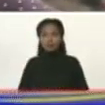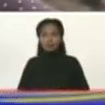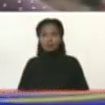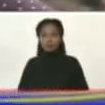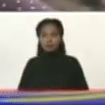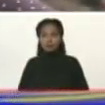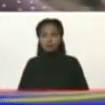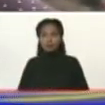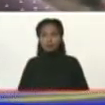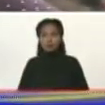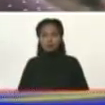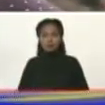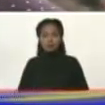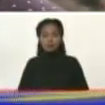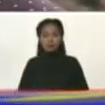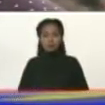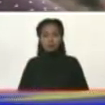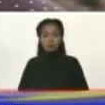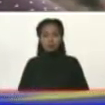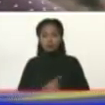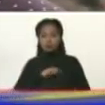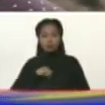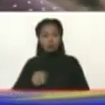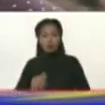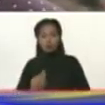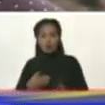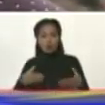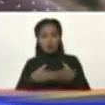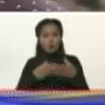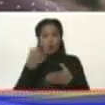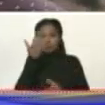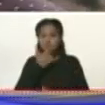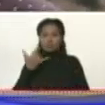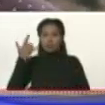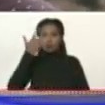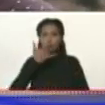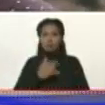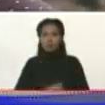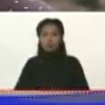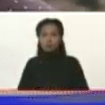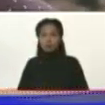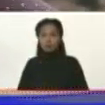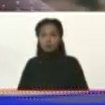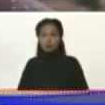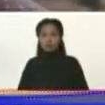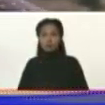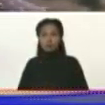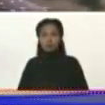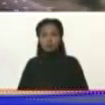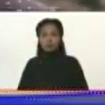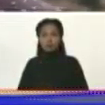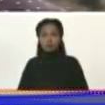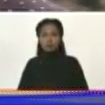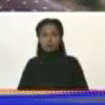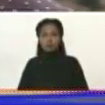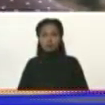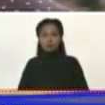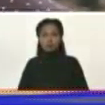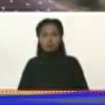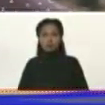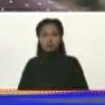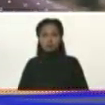les délégations africaines. Nosotros, las delegaciones africanas. Nous dénonçons ce qui s'est